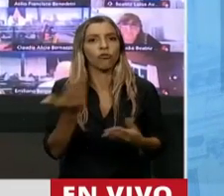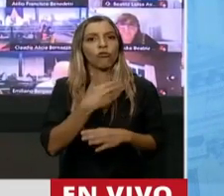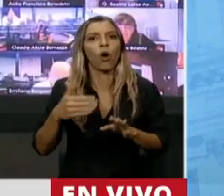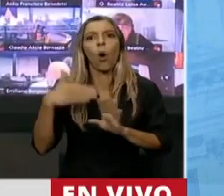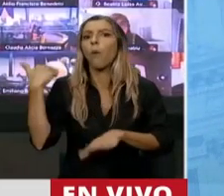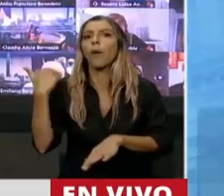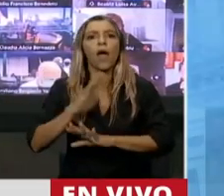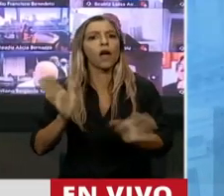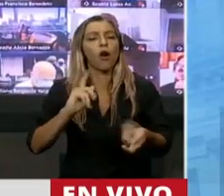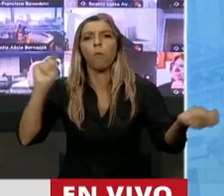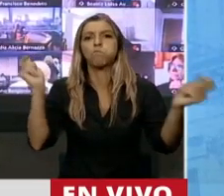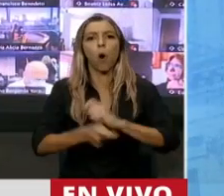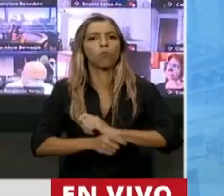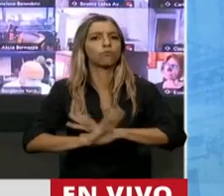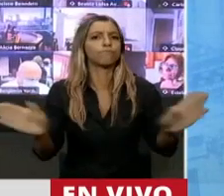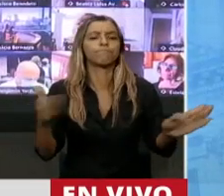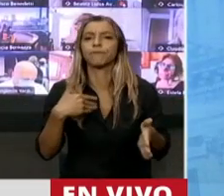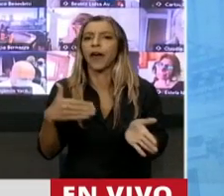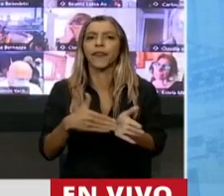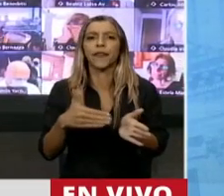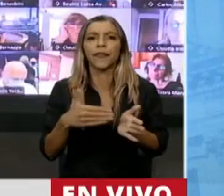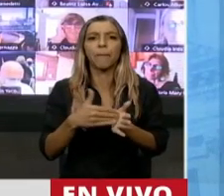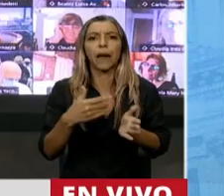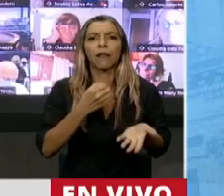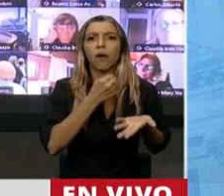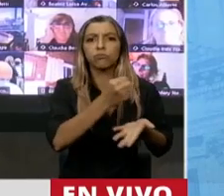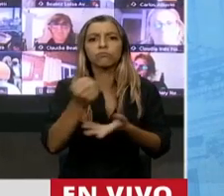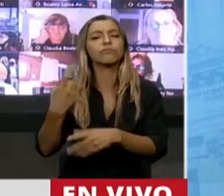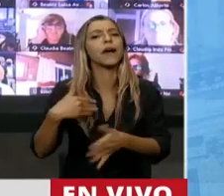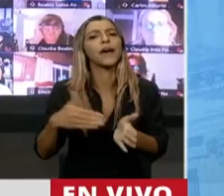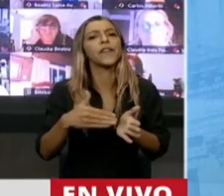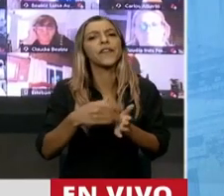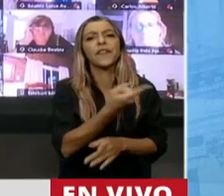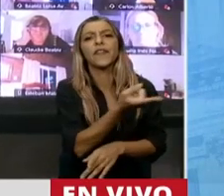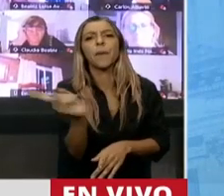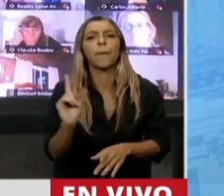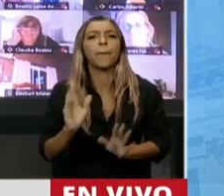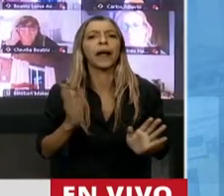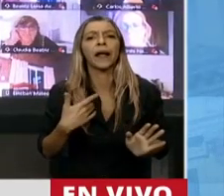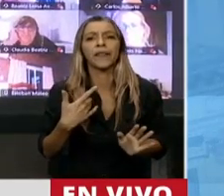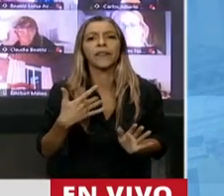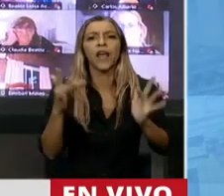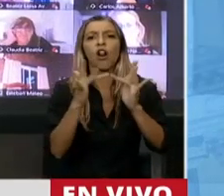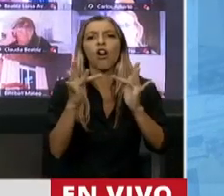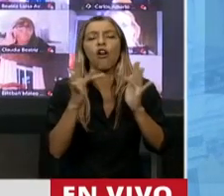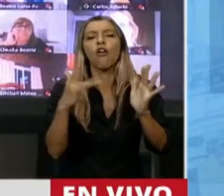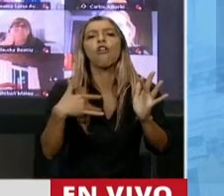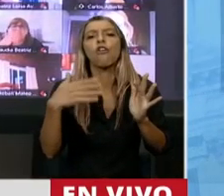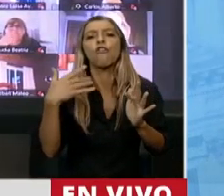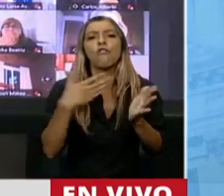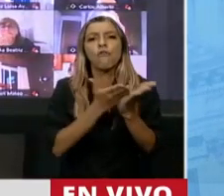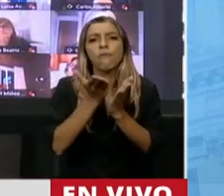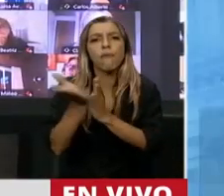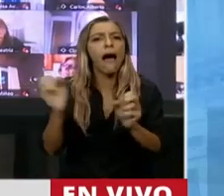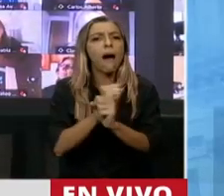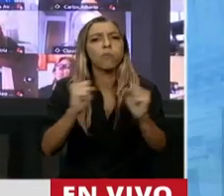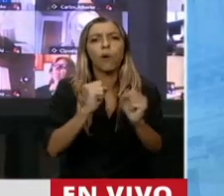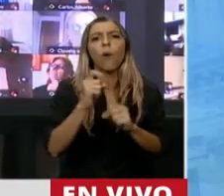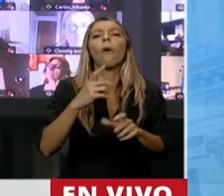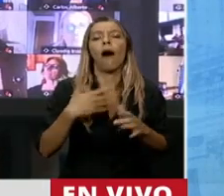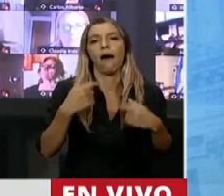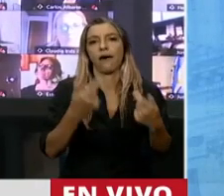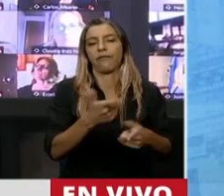mérito académico, es decir, que se debía acreditar el 75% de aprobación de las materias,